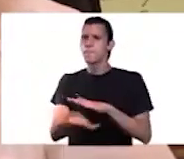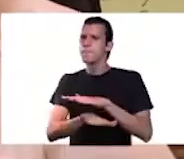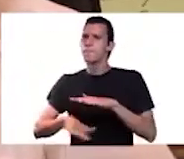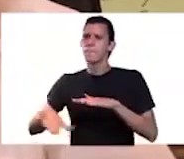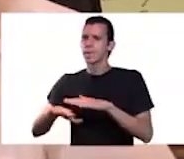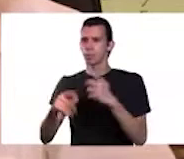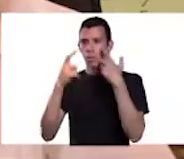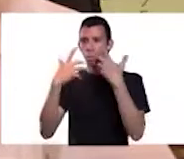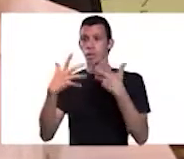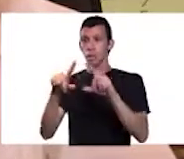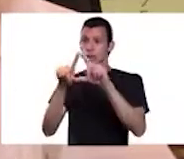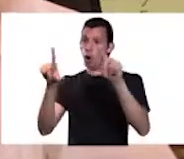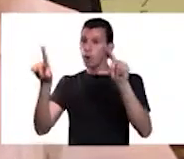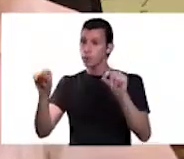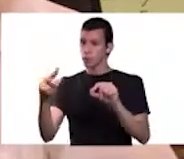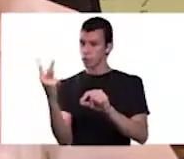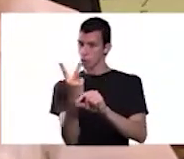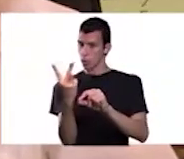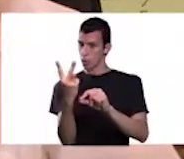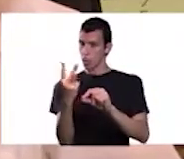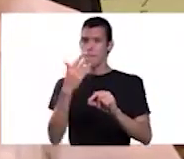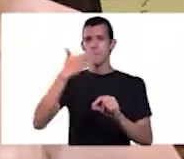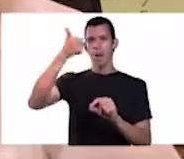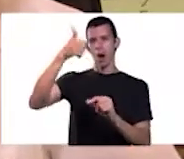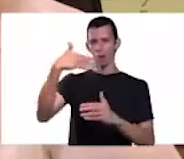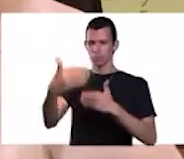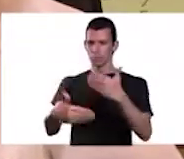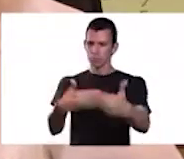son dos principios, son dos elementos que no pueden